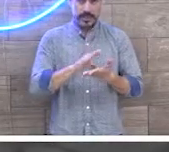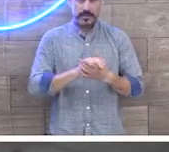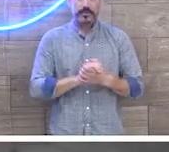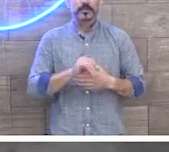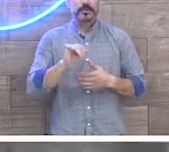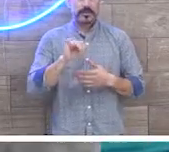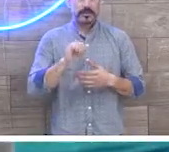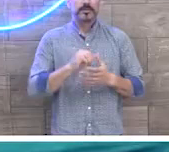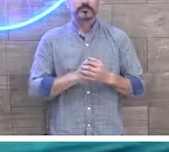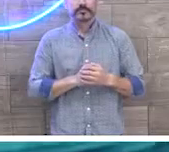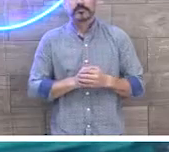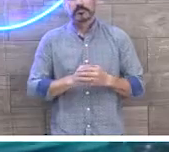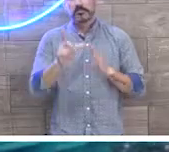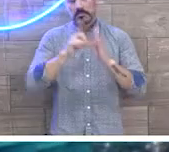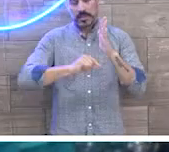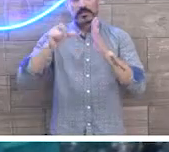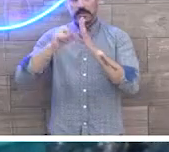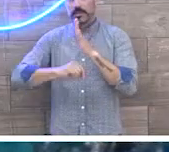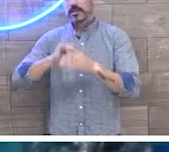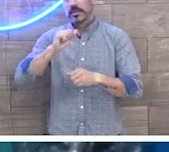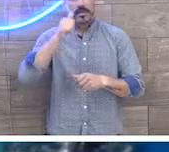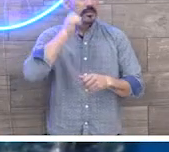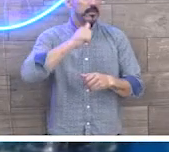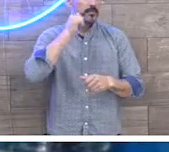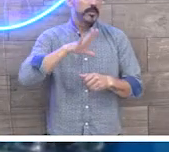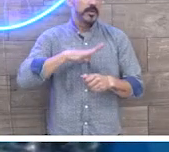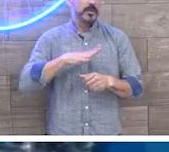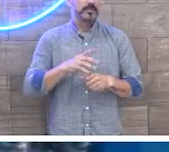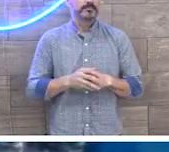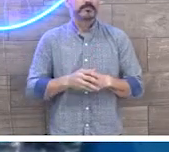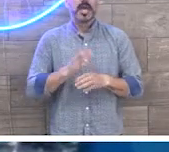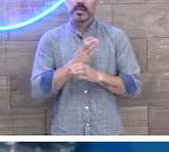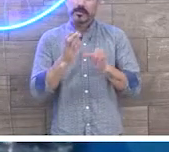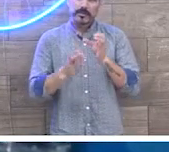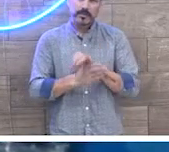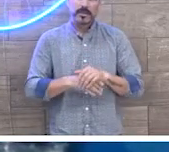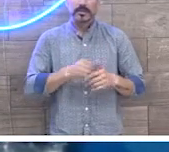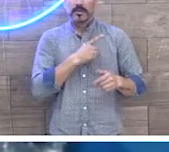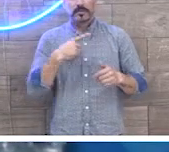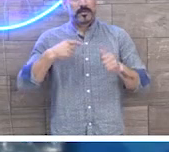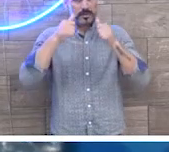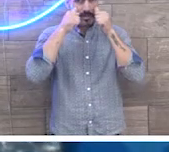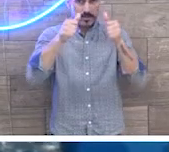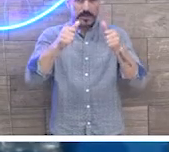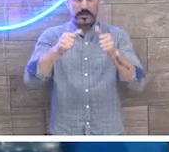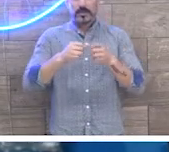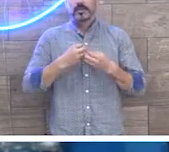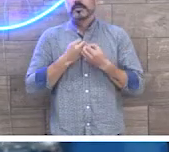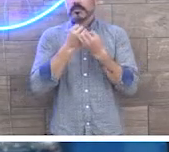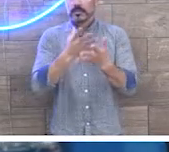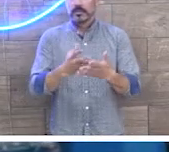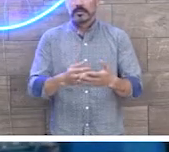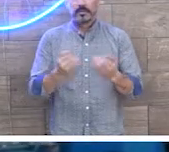pues sí, sí da, porque siempre hay cosas que hay que atender, hay que difundir. La